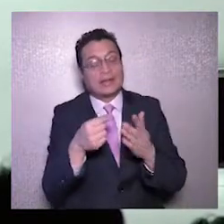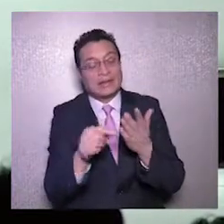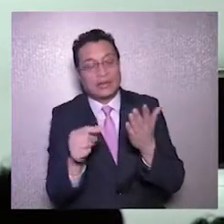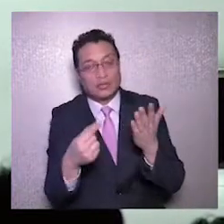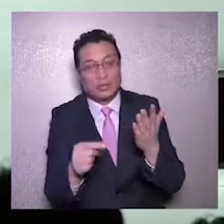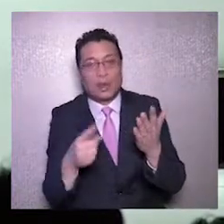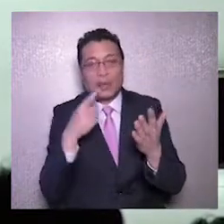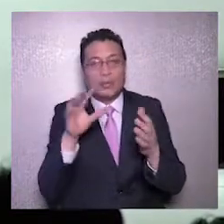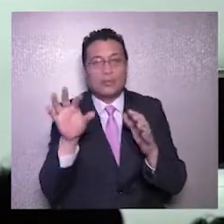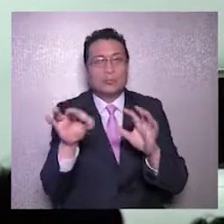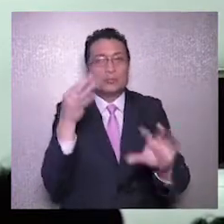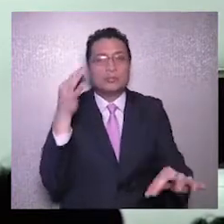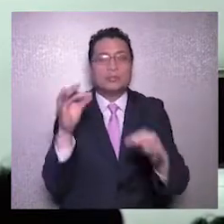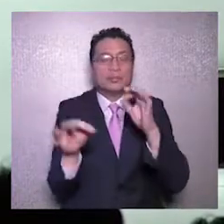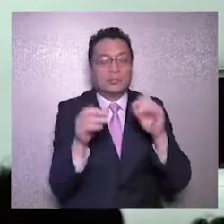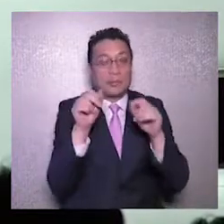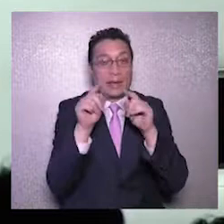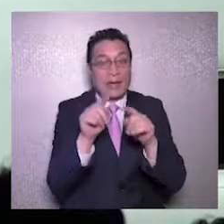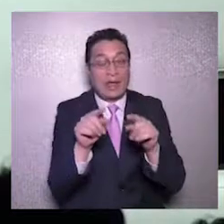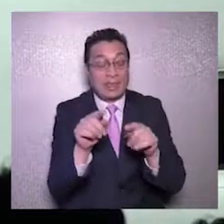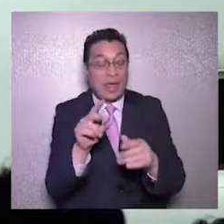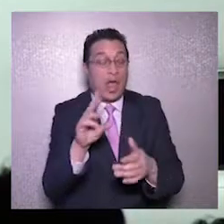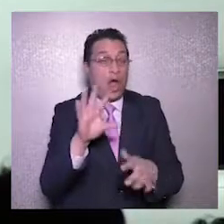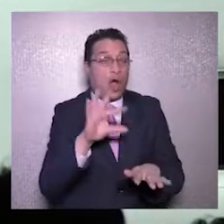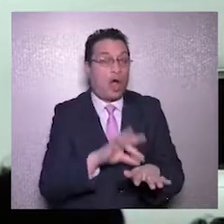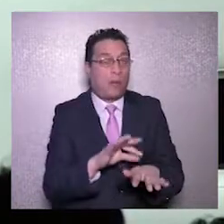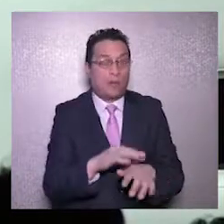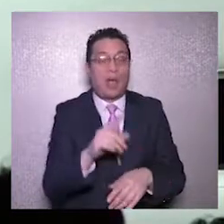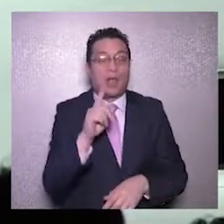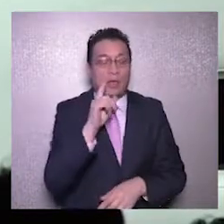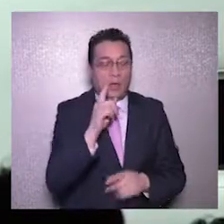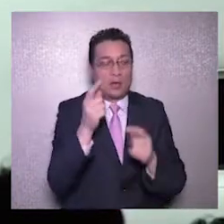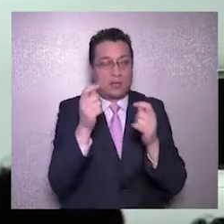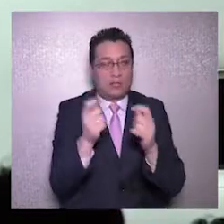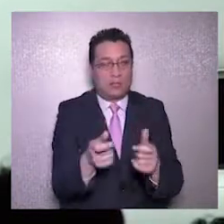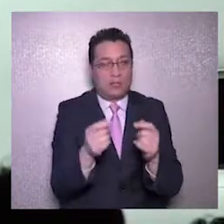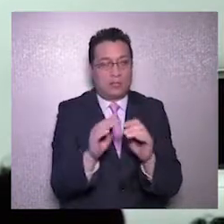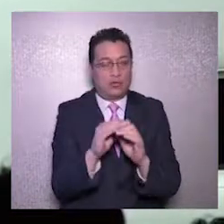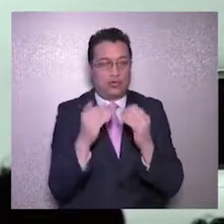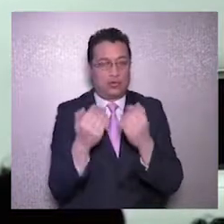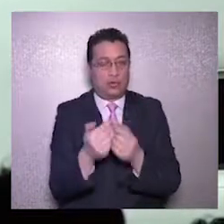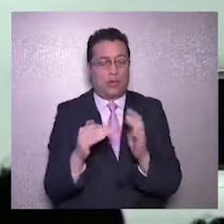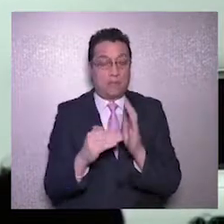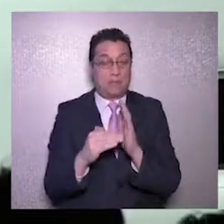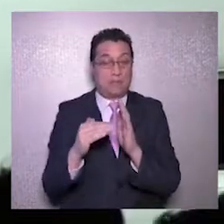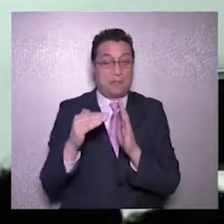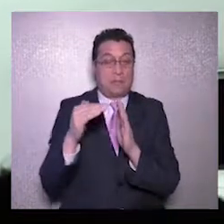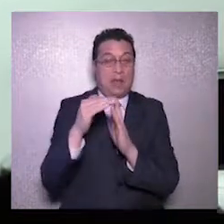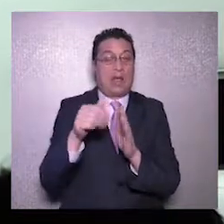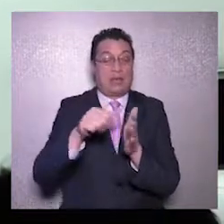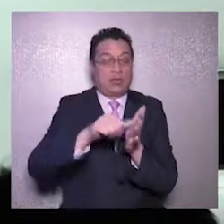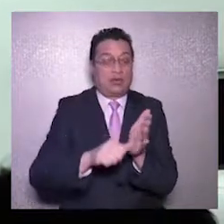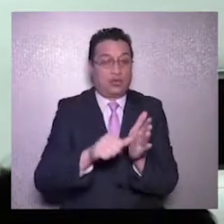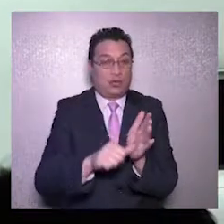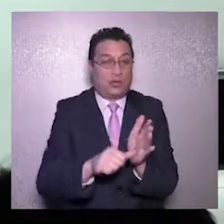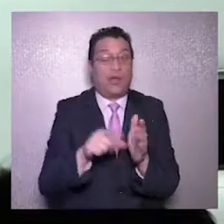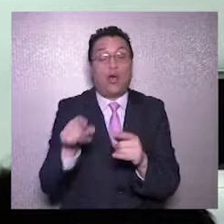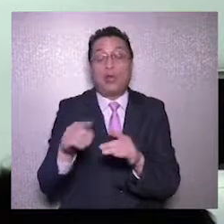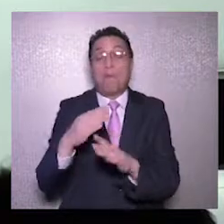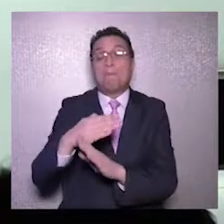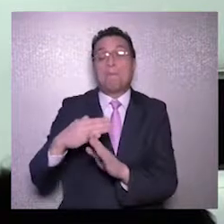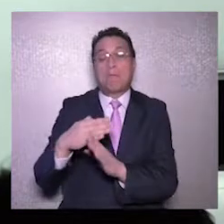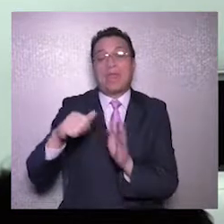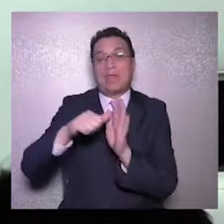ir identificando, este hospital tiene todas las competencias para hacer alta cirugía y este otro va a ser de mediana